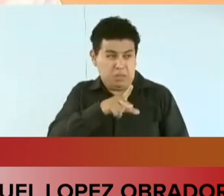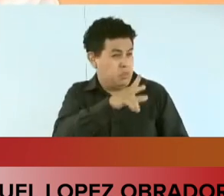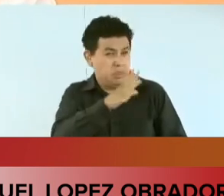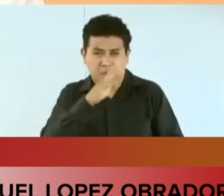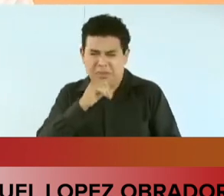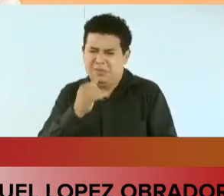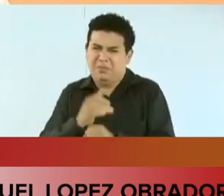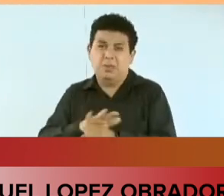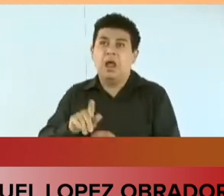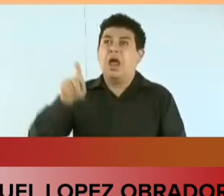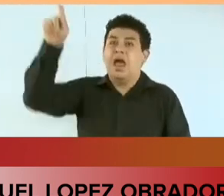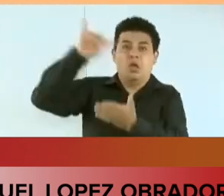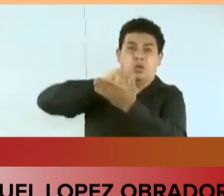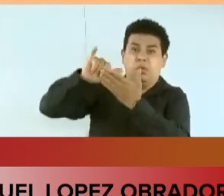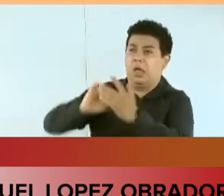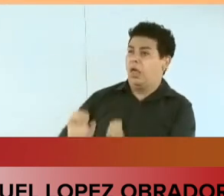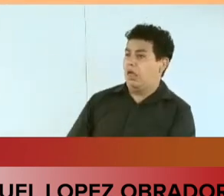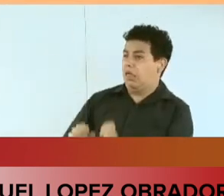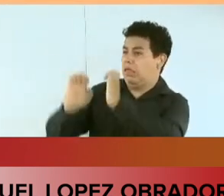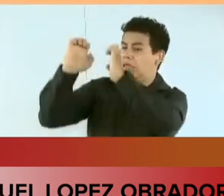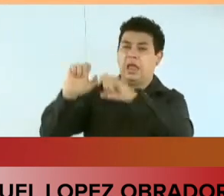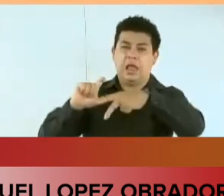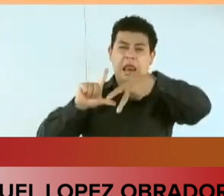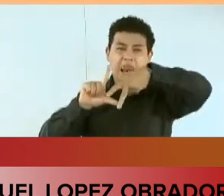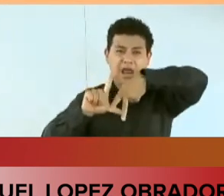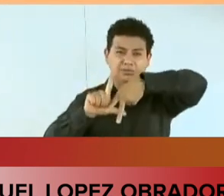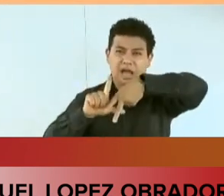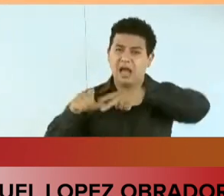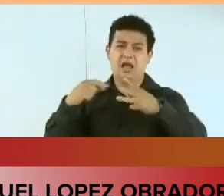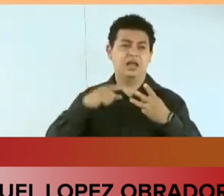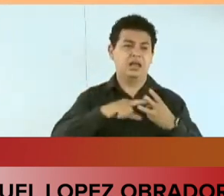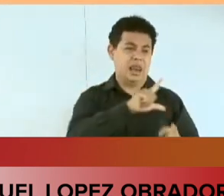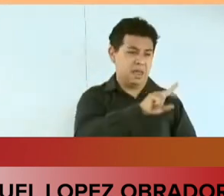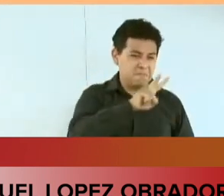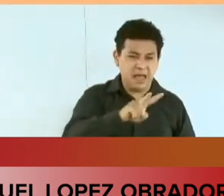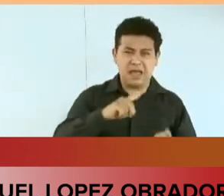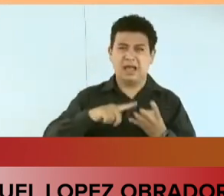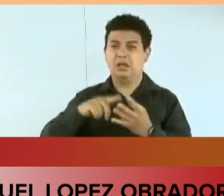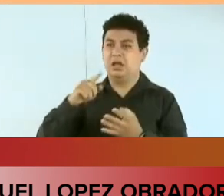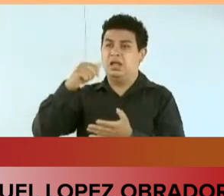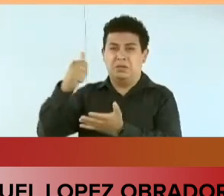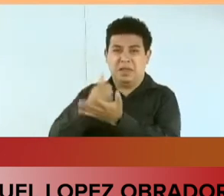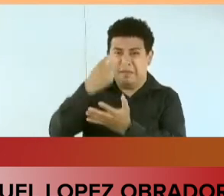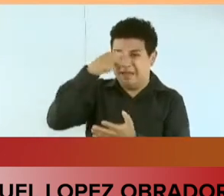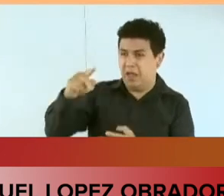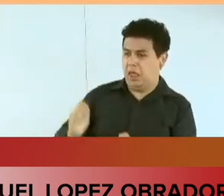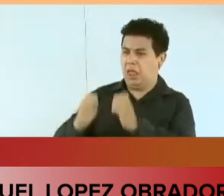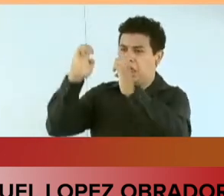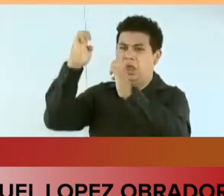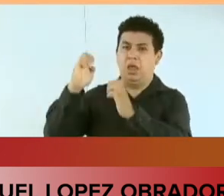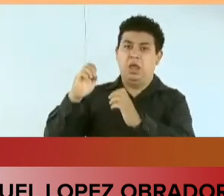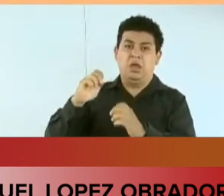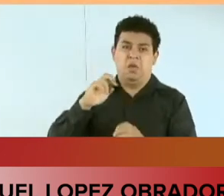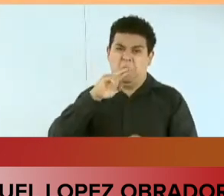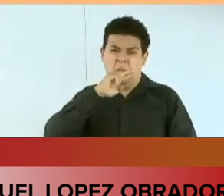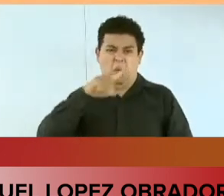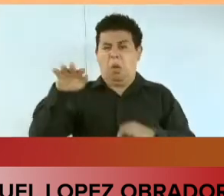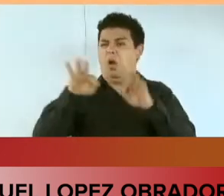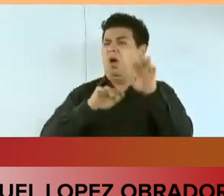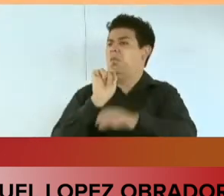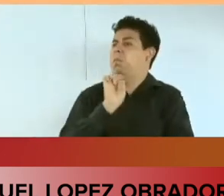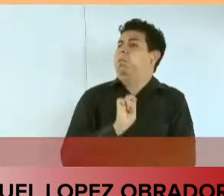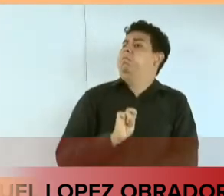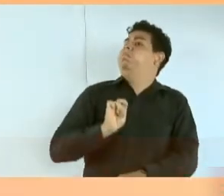en Nueva York, en Los Ángeles, en la Ciudad de México, los mejores trabajadores